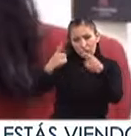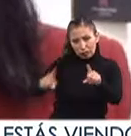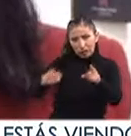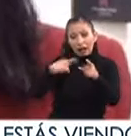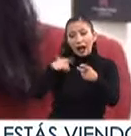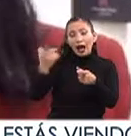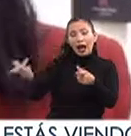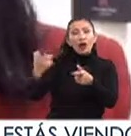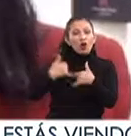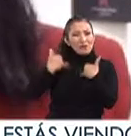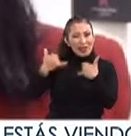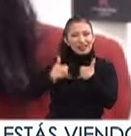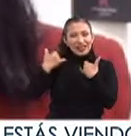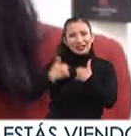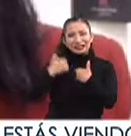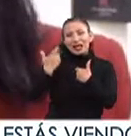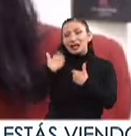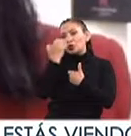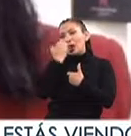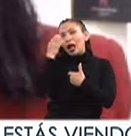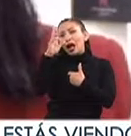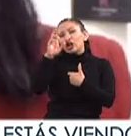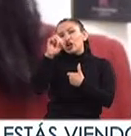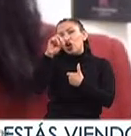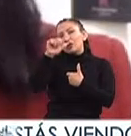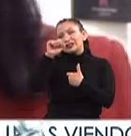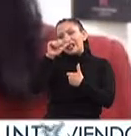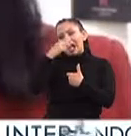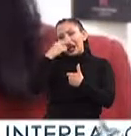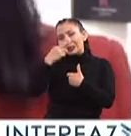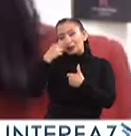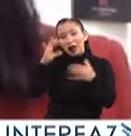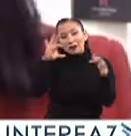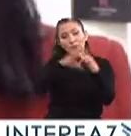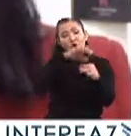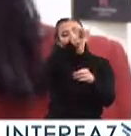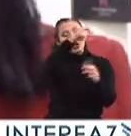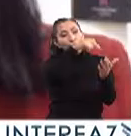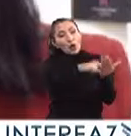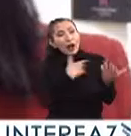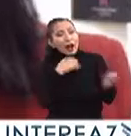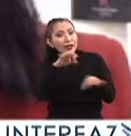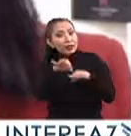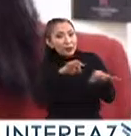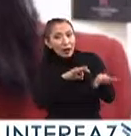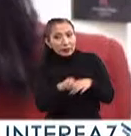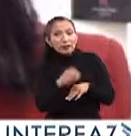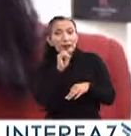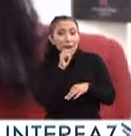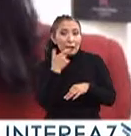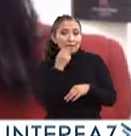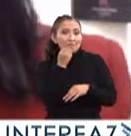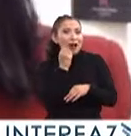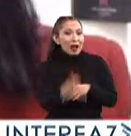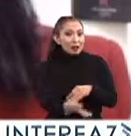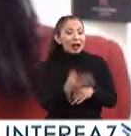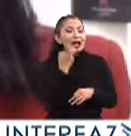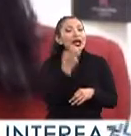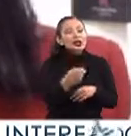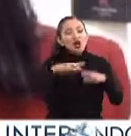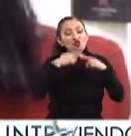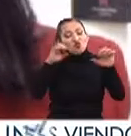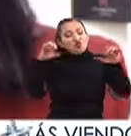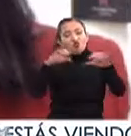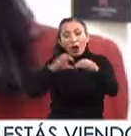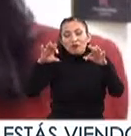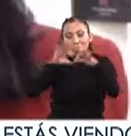los que chicos del Conservatorio de las Rosas van a participar activamente con artistas de otros lugares, lo cual también hace padrísimo que estos encuentros